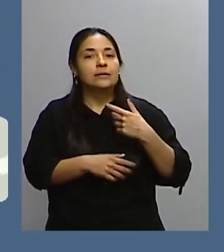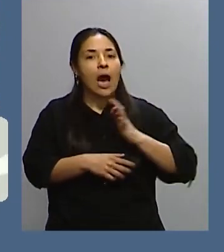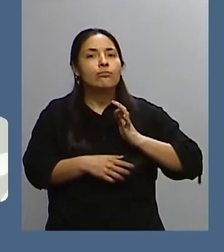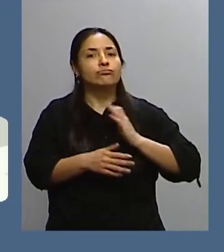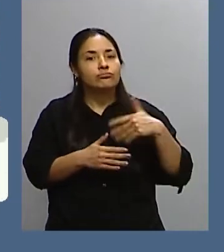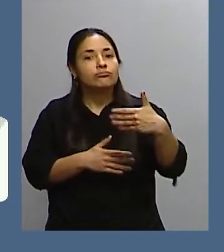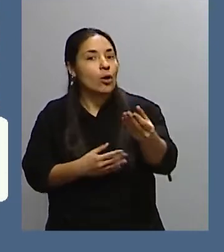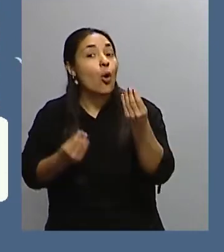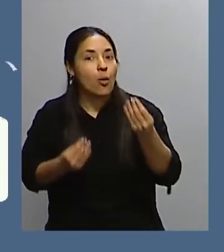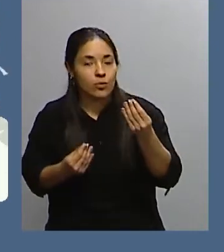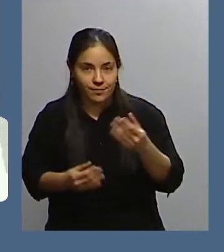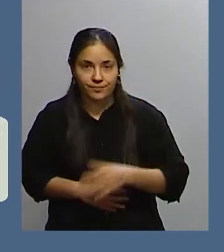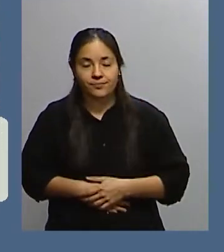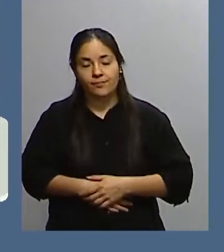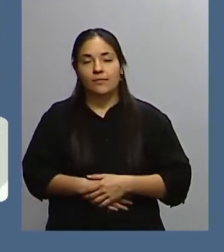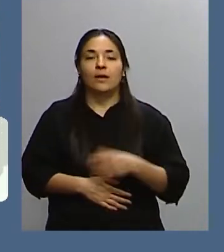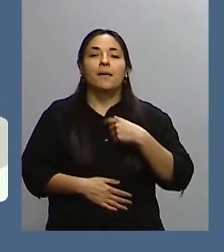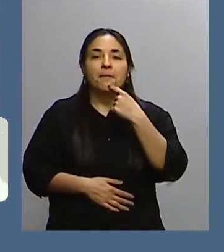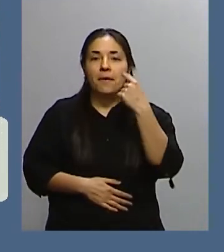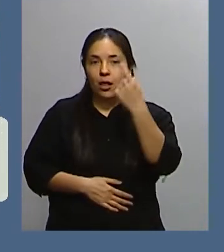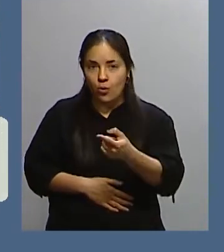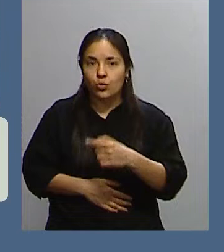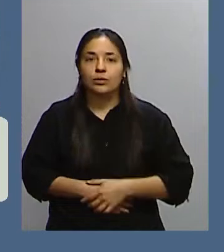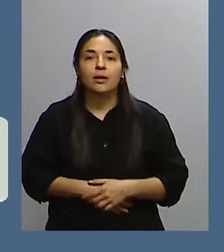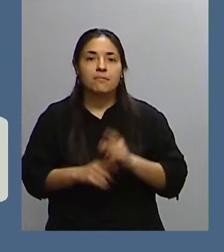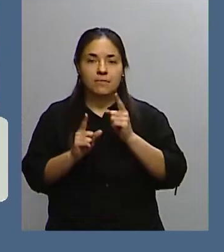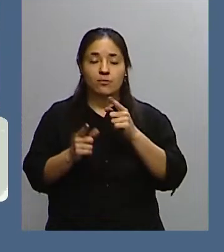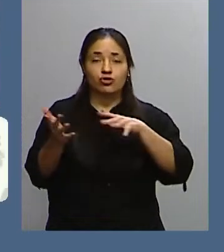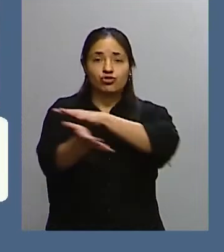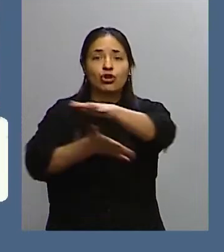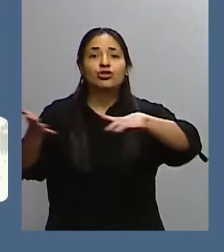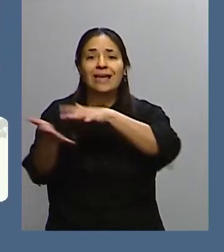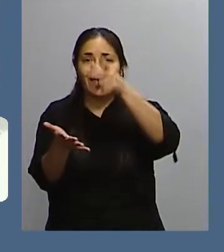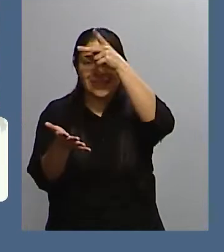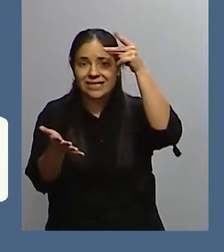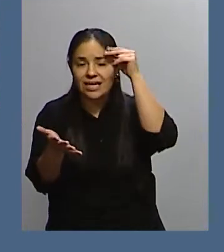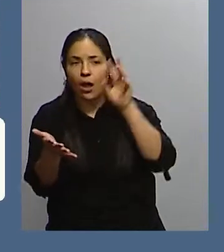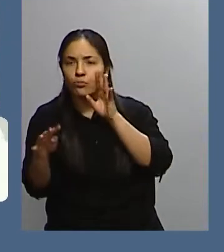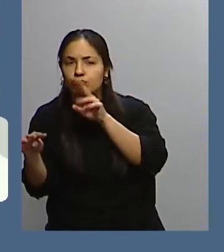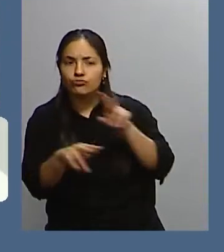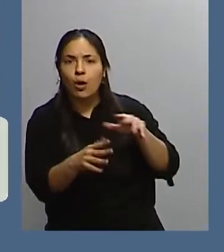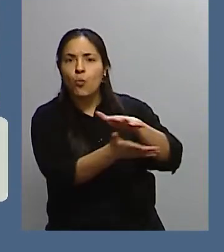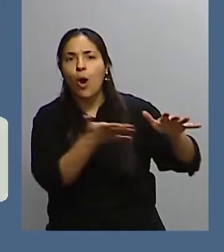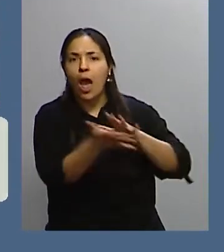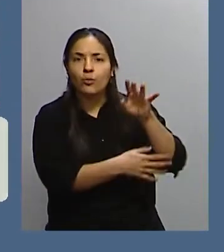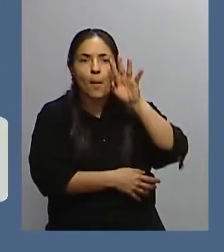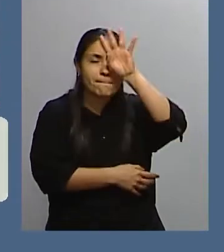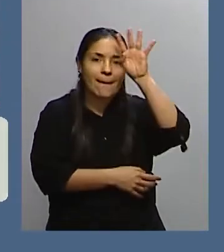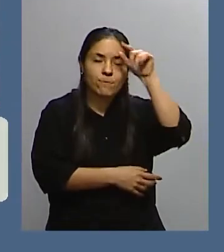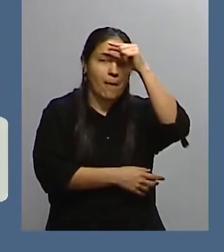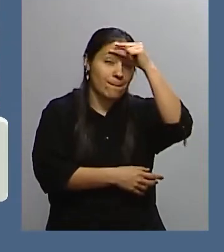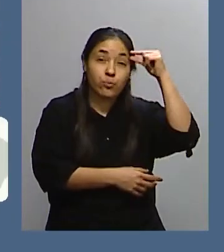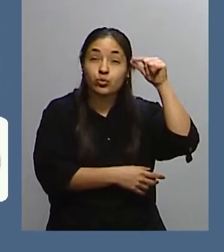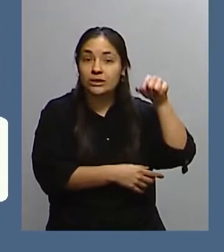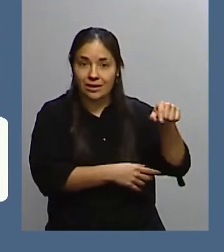Salvador, me vuelvo con el tema un poco de cómo manejan o cuál es la percepción que tiene la sociedad chilena del pueblo mapuche, sobre todo porque es el que se manifiesta, el